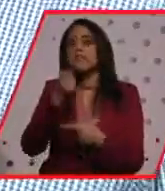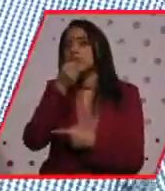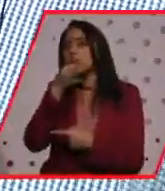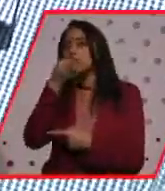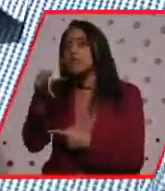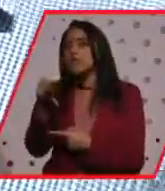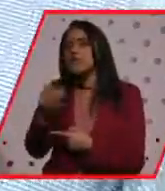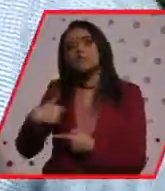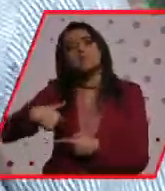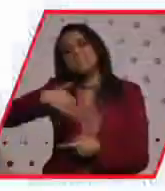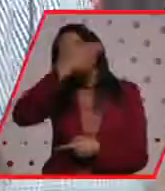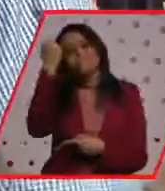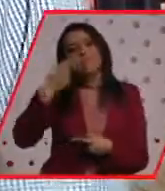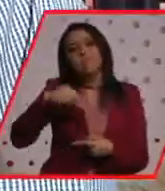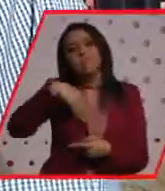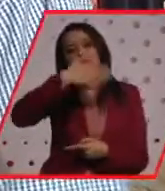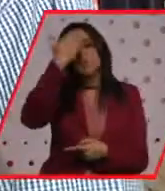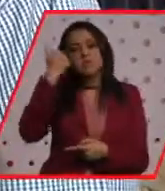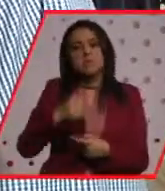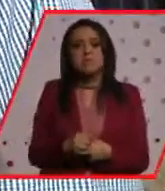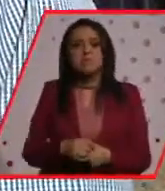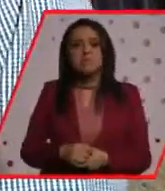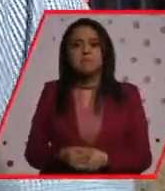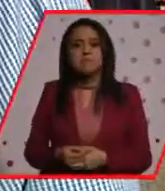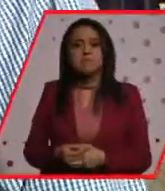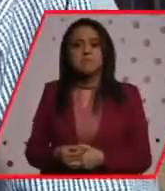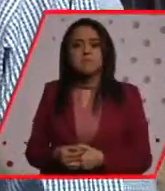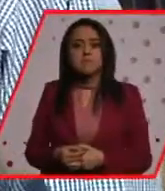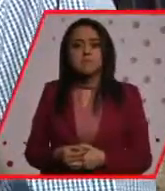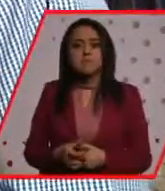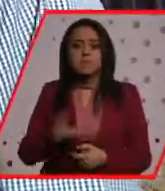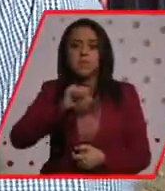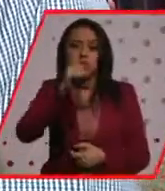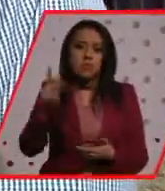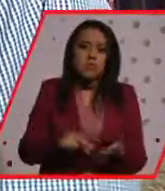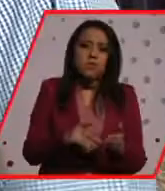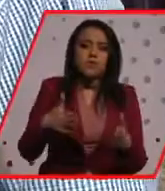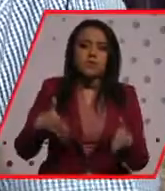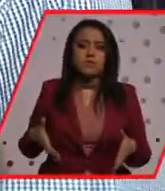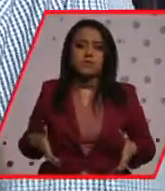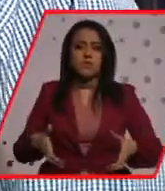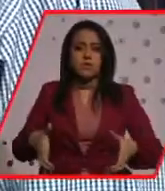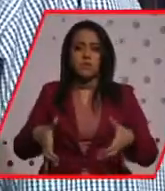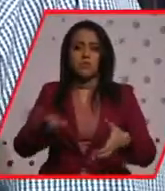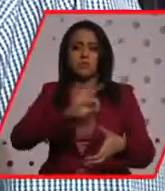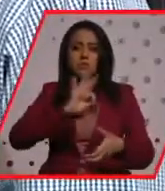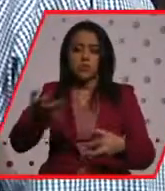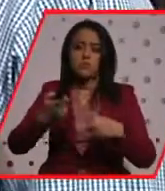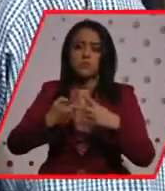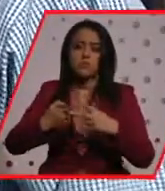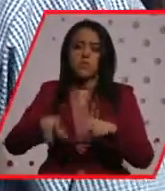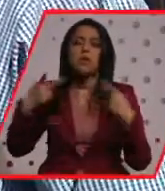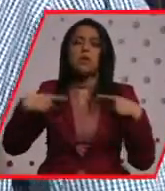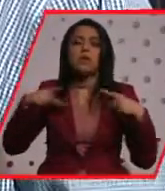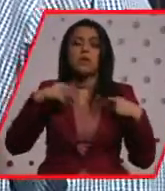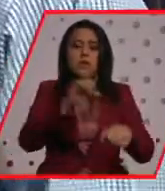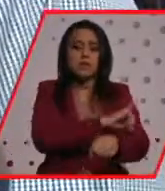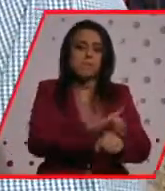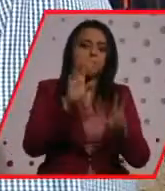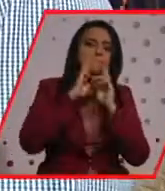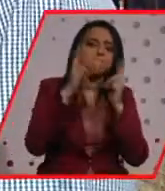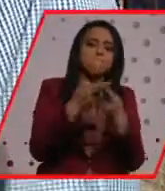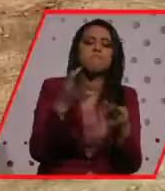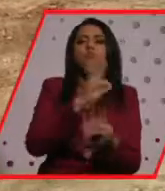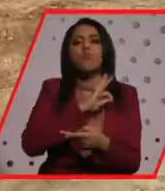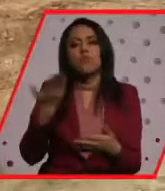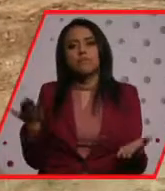mentiría, no te puedo dar un nombre ahorita. Optamos por abrir la vialidad nuevamente. De hecho, están llevando reuniones con la delegación para poder